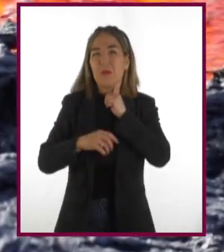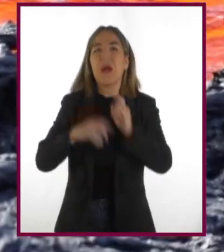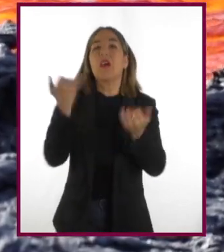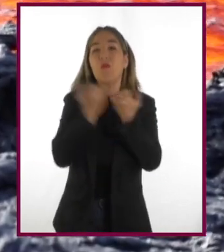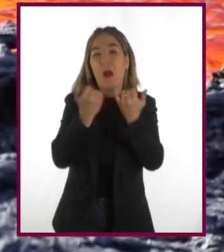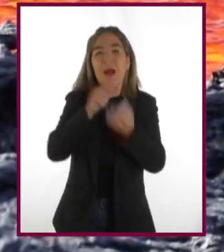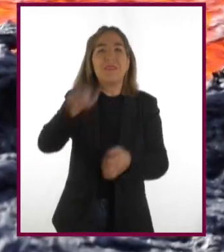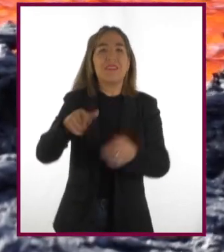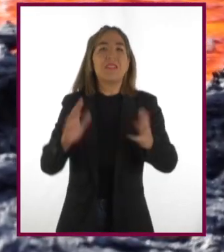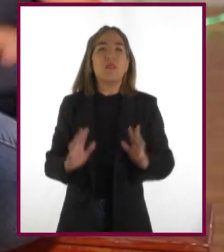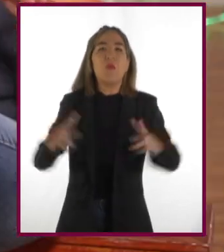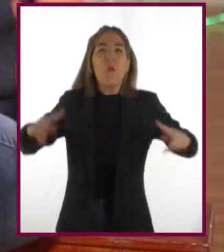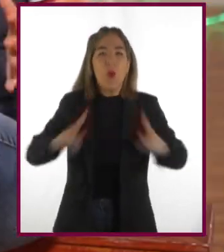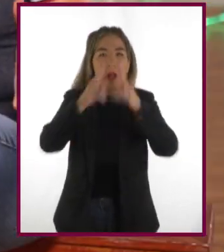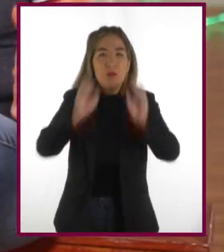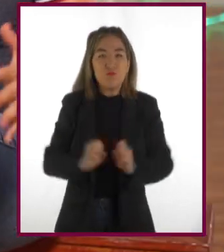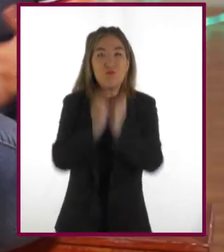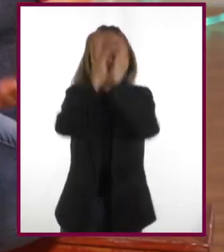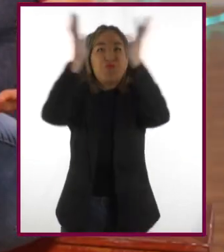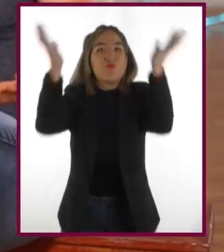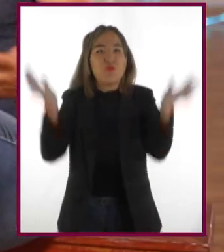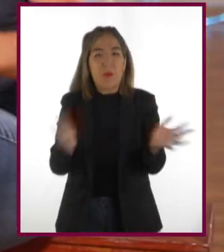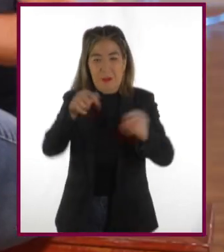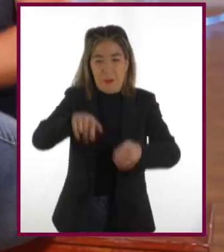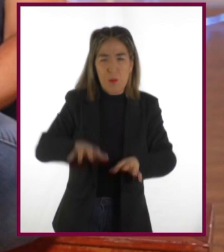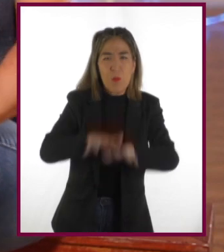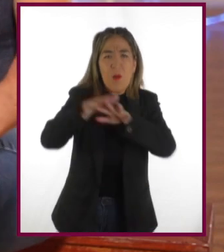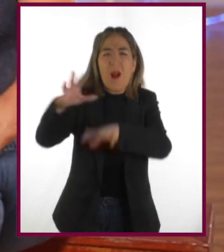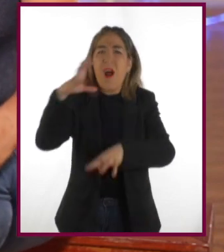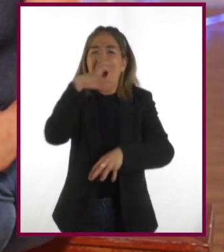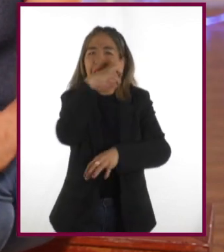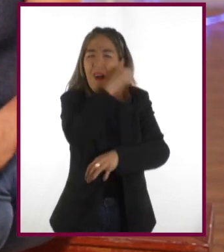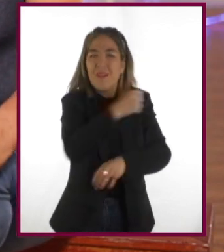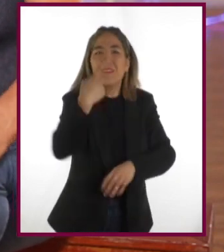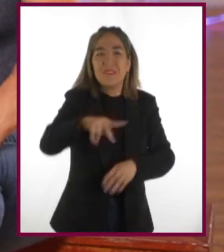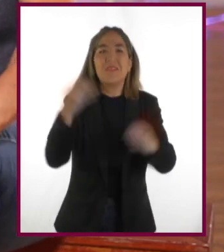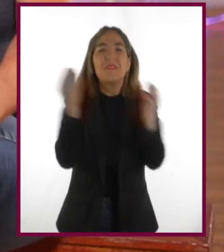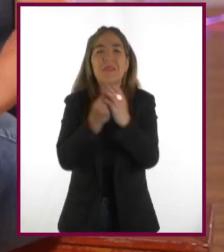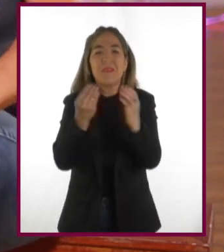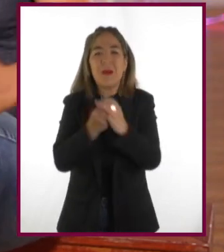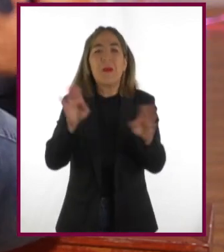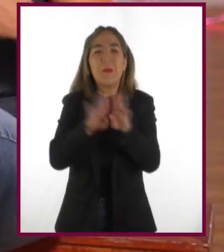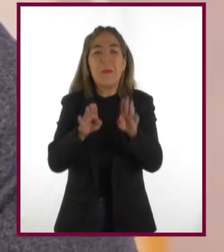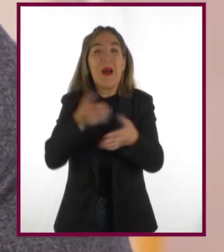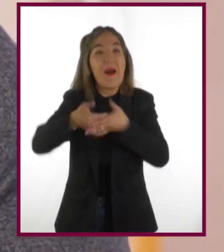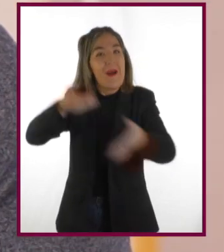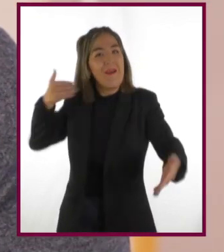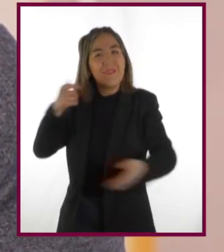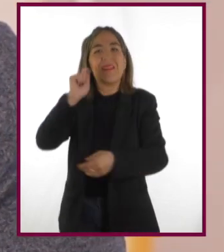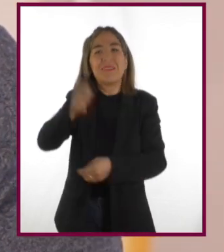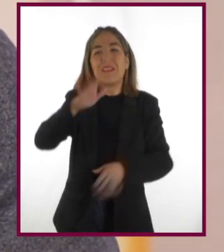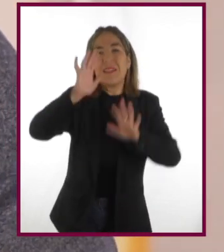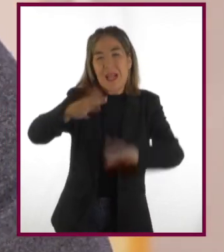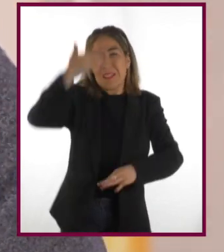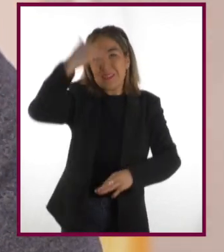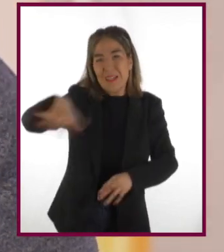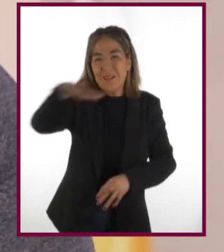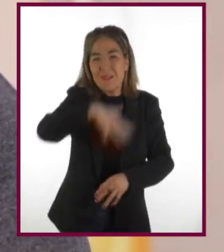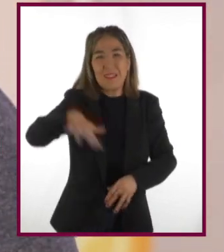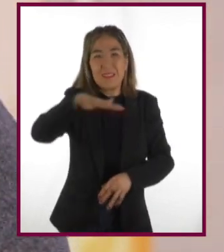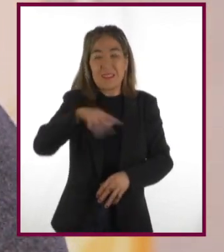en una erupción. La búsqueda de un modelo que pueda predecir el comportamiento de un fluido con más anticipación de la que